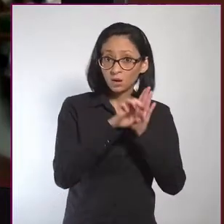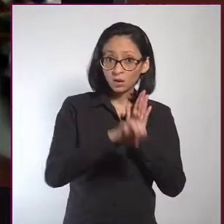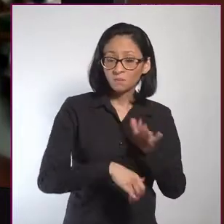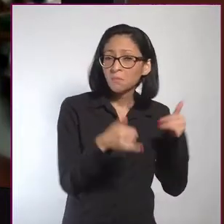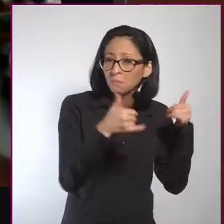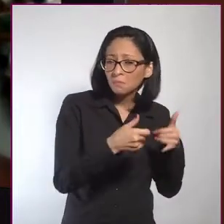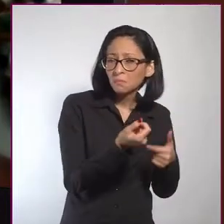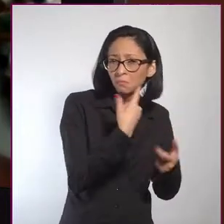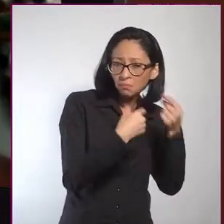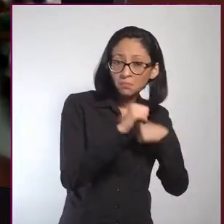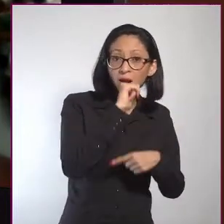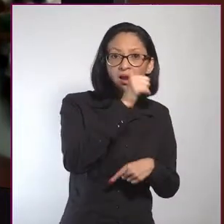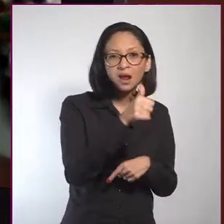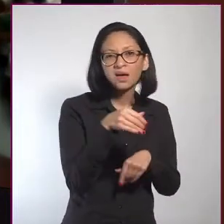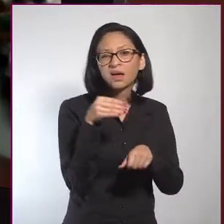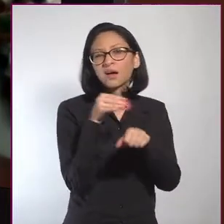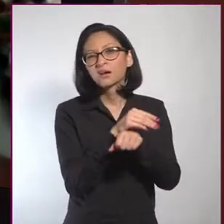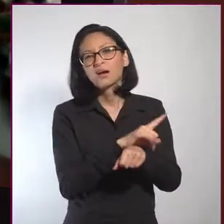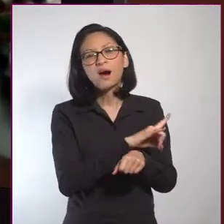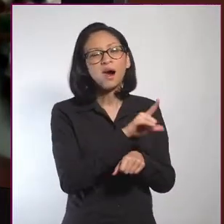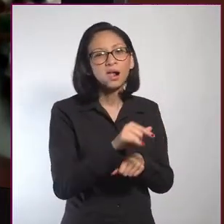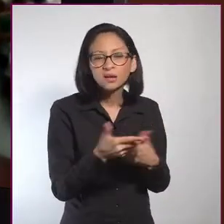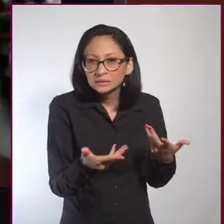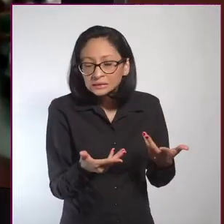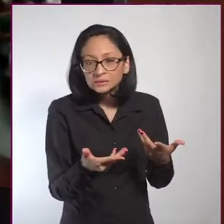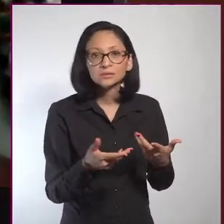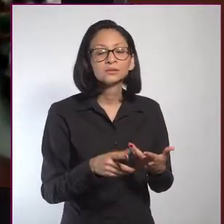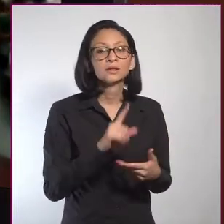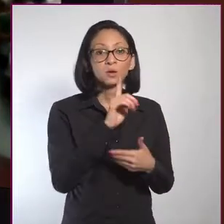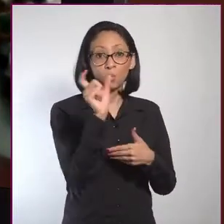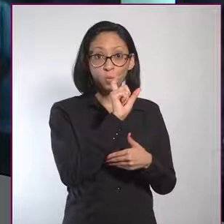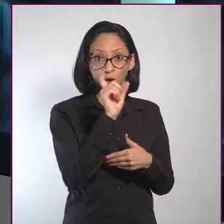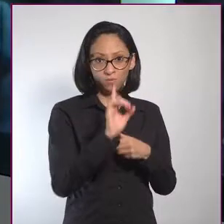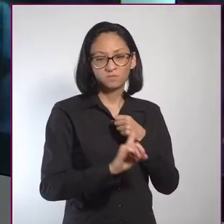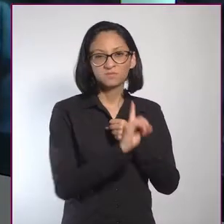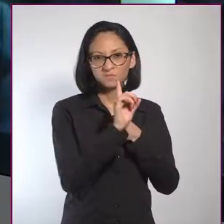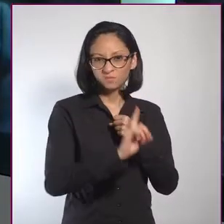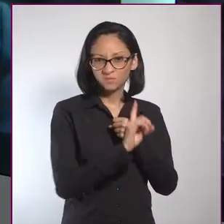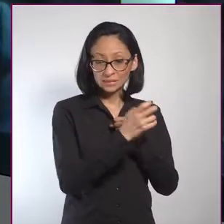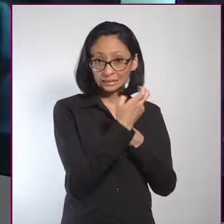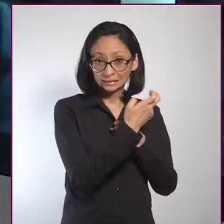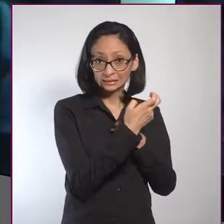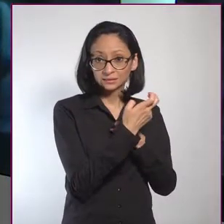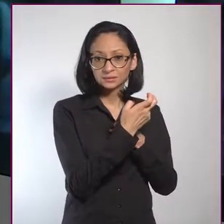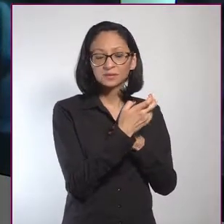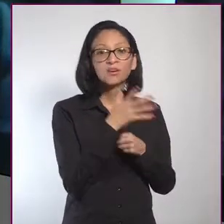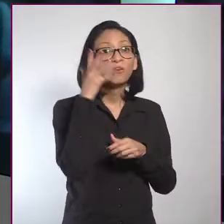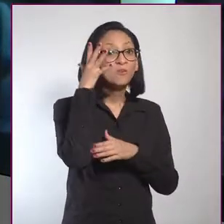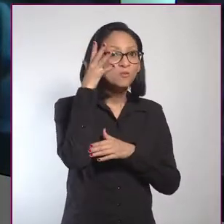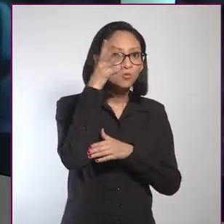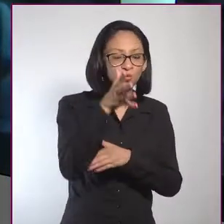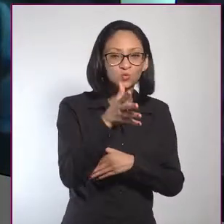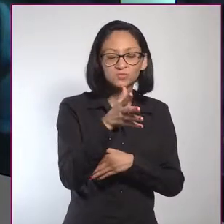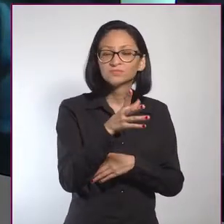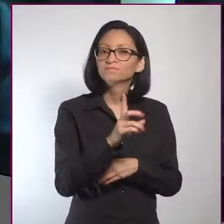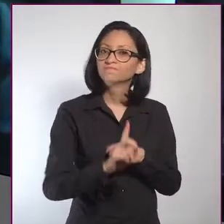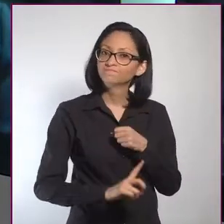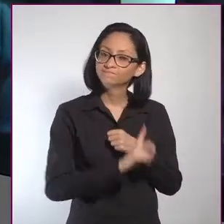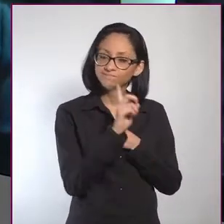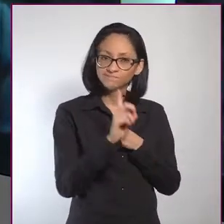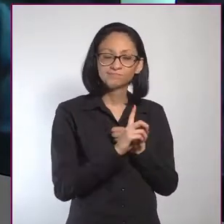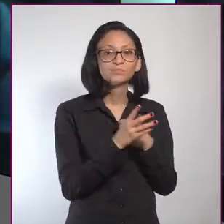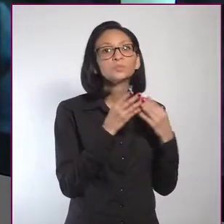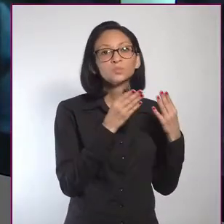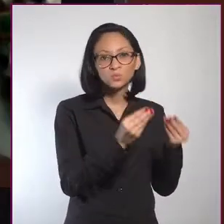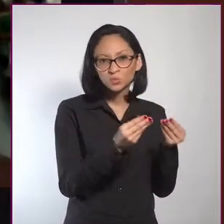el tratamiento o entra en esta fase de negación, las complicaciones suceden en la gran mayoría de